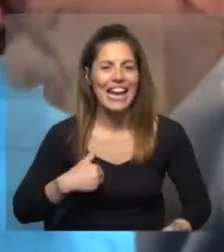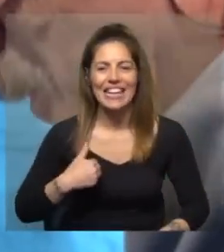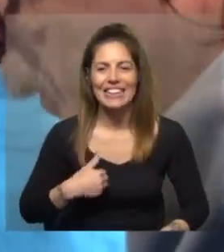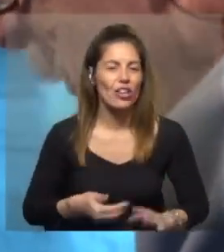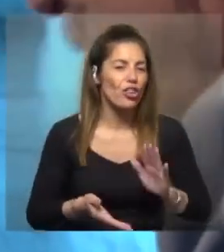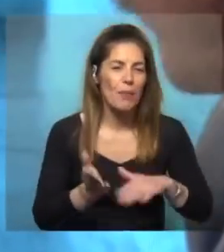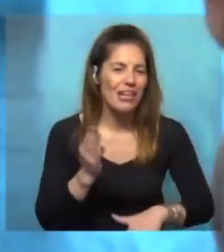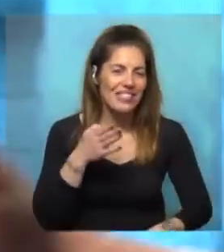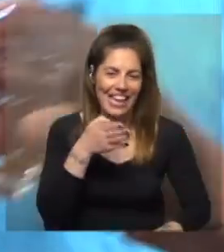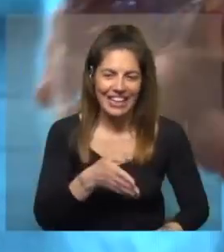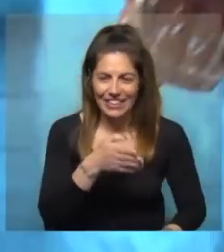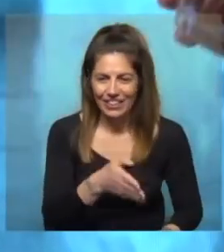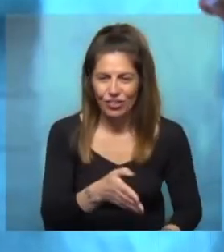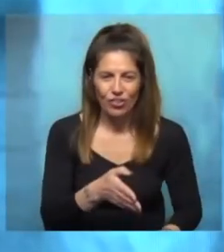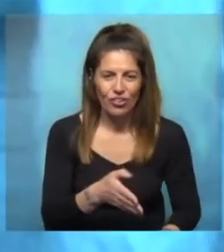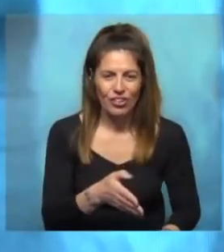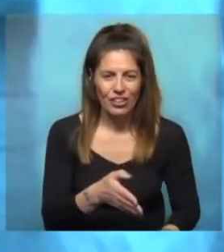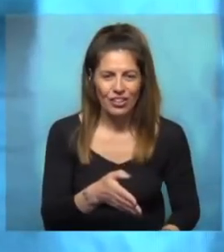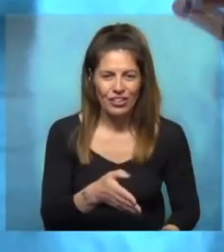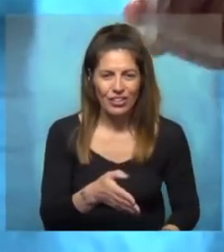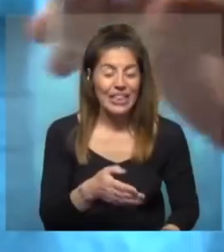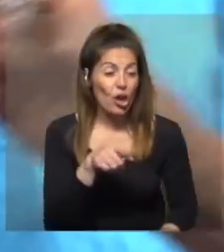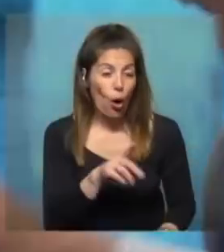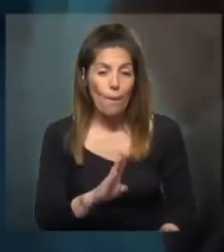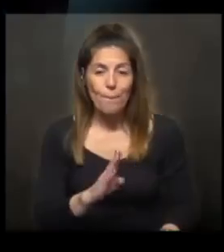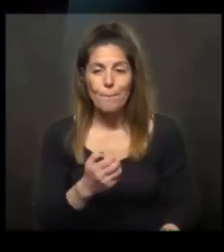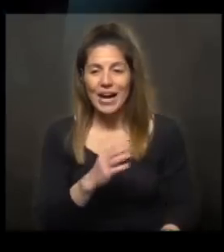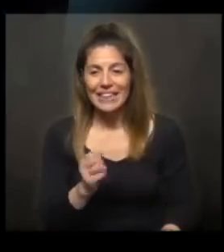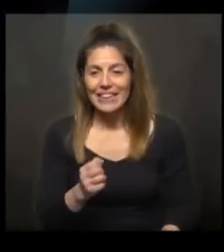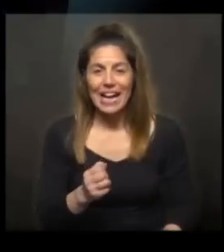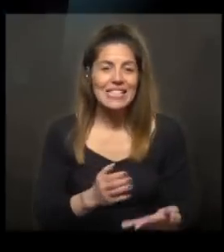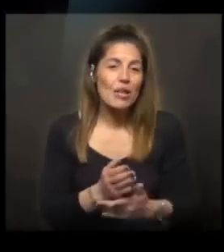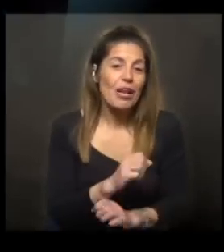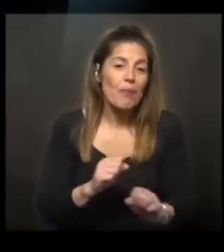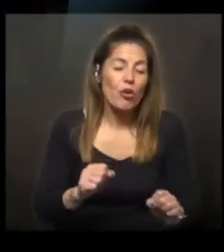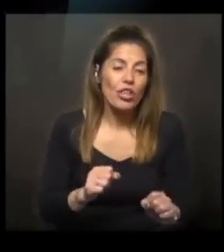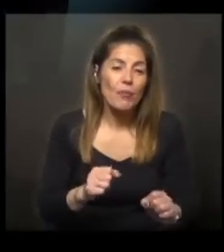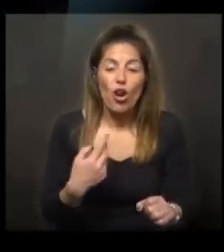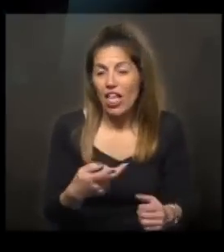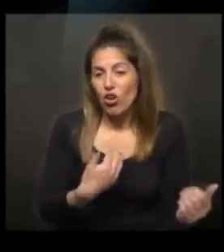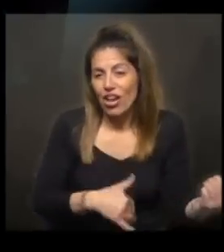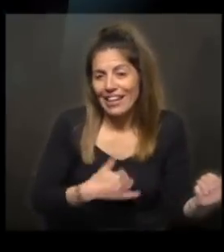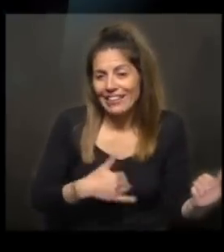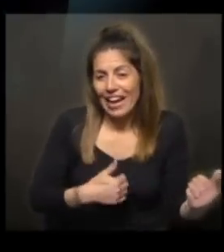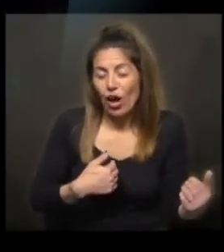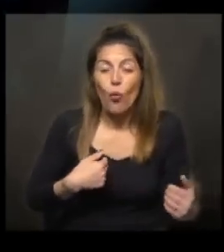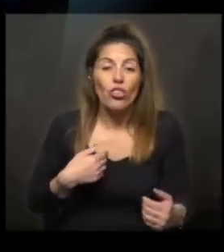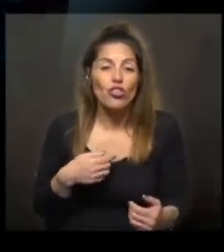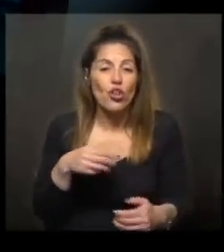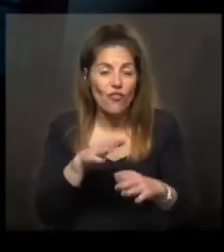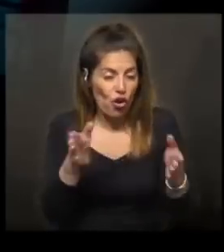movido y bueno y comparta que cada vez que podemos agarramos la guitarra O cada vez que me subo un escenario